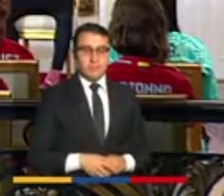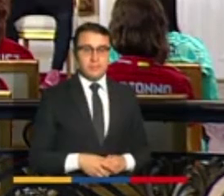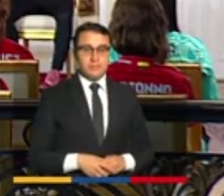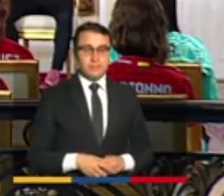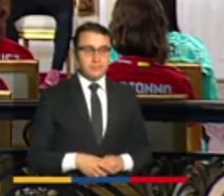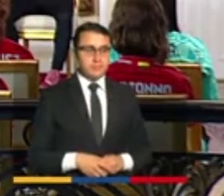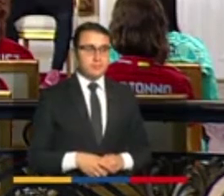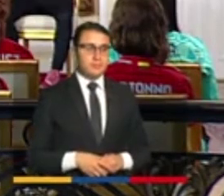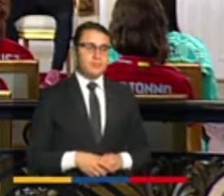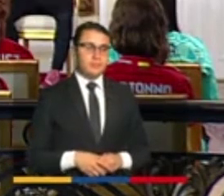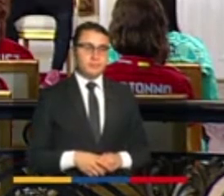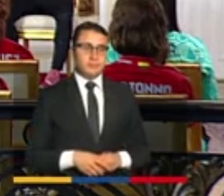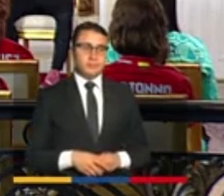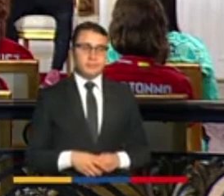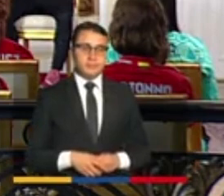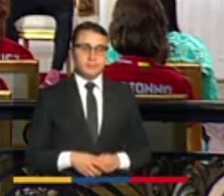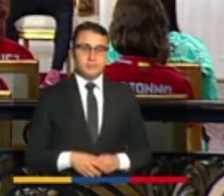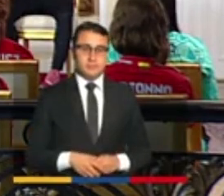emolumentos